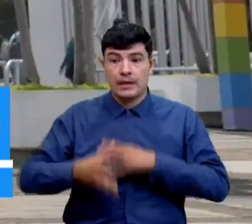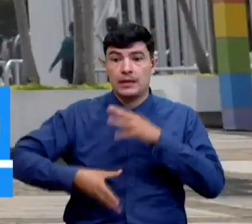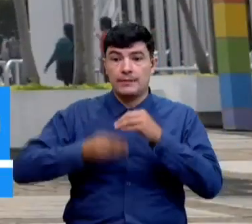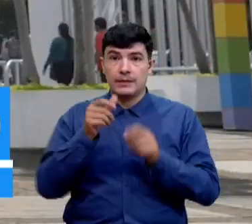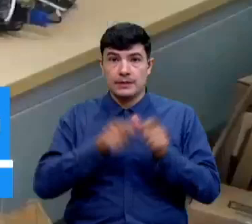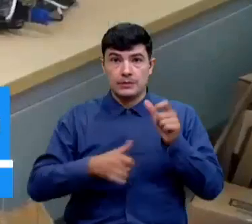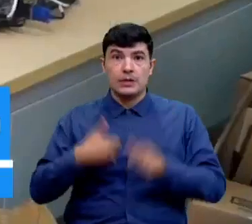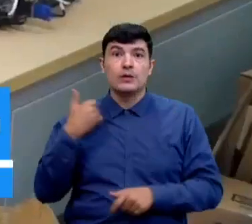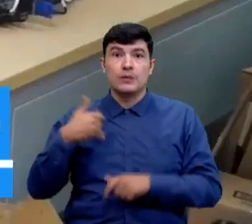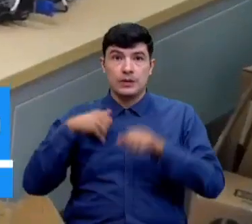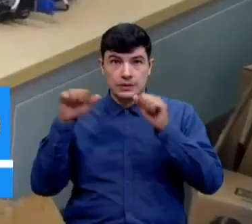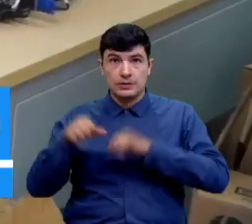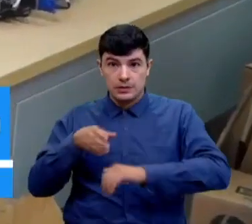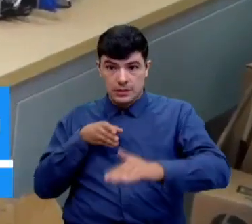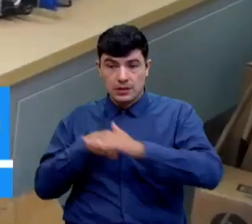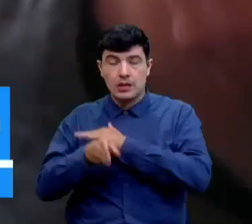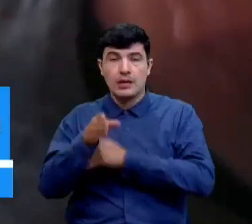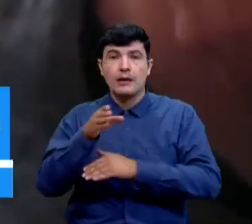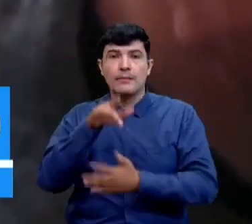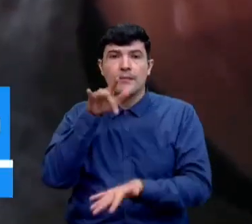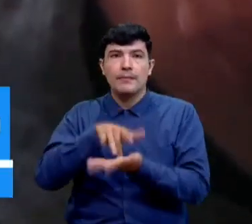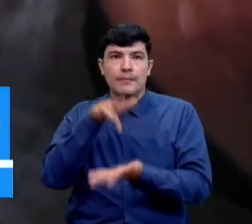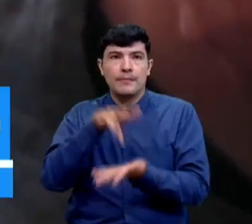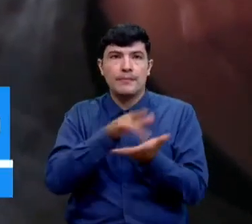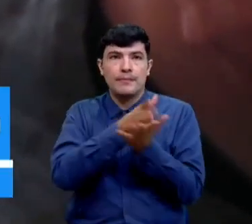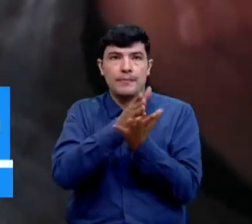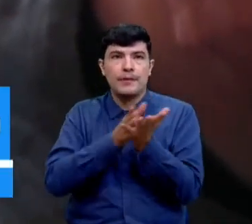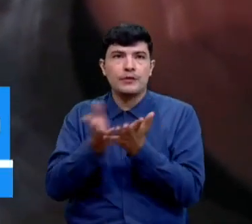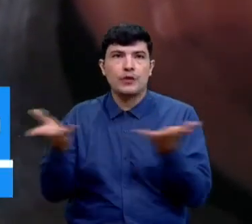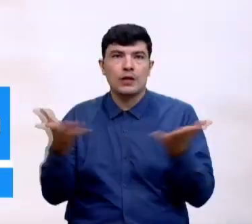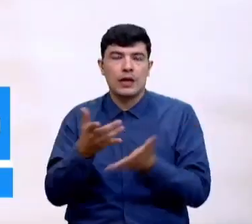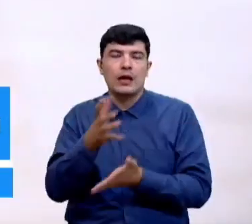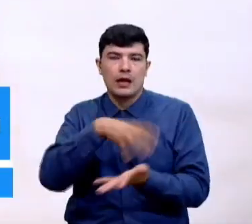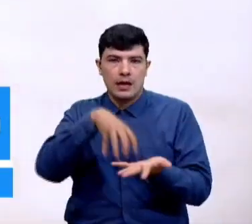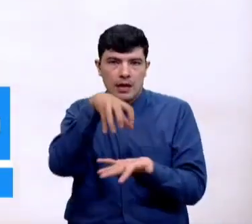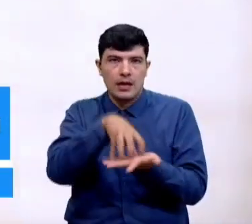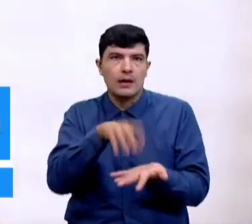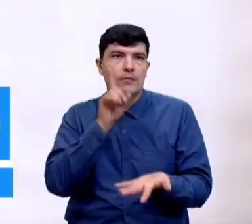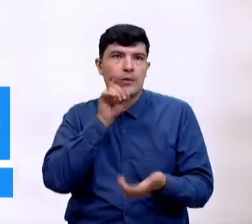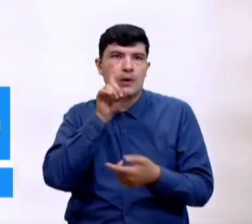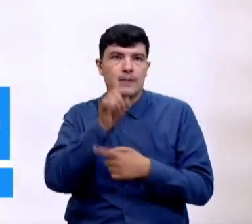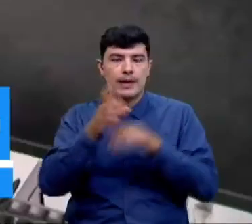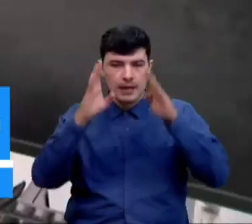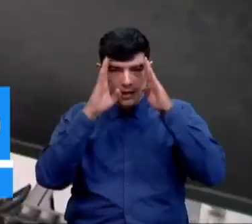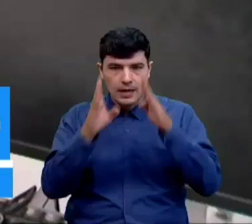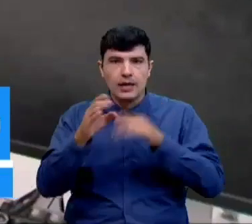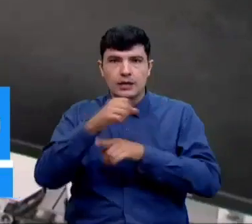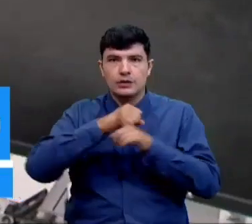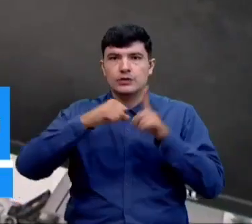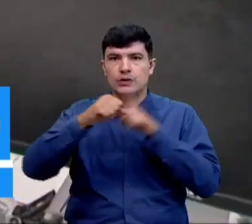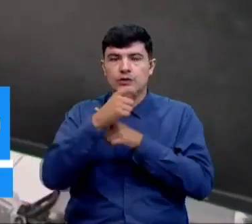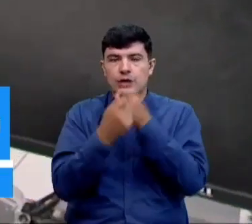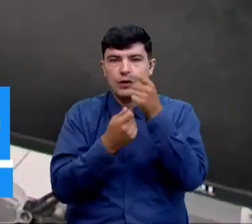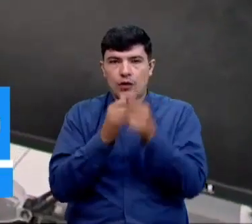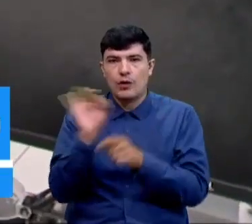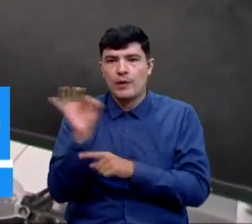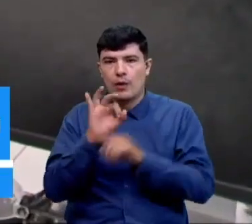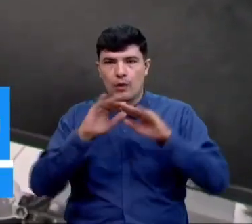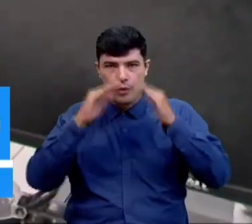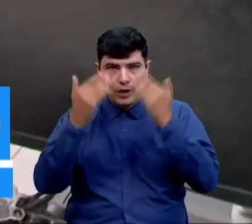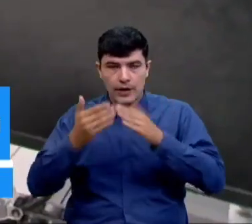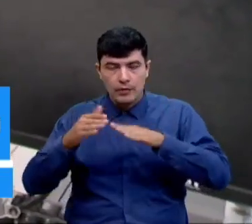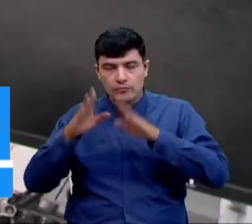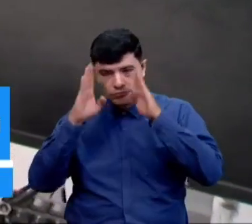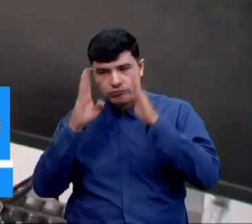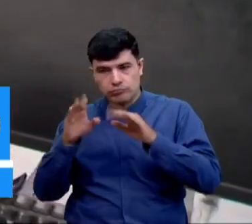oportunidad de acceder a los programas de pregrado presencial en la sede de Bucaramanga atendiendo las condiciones socioeconómicas y de colegios